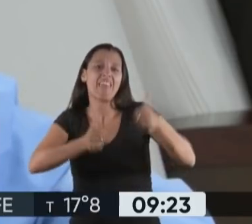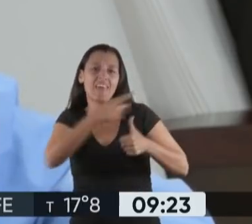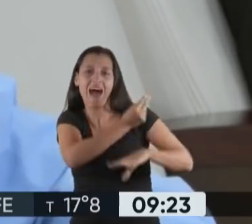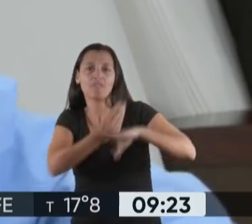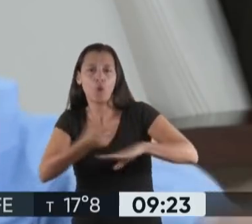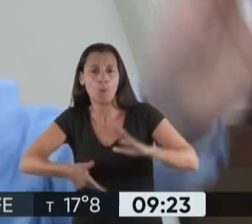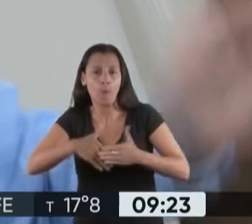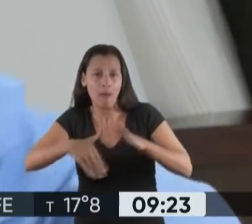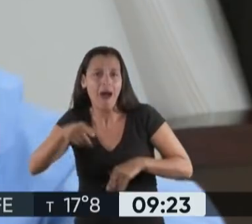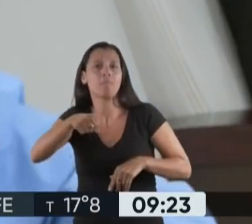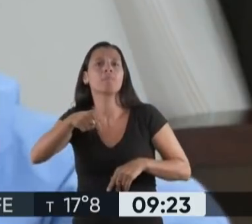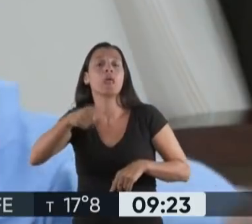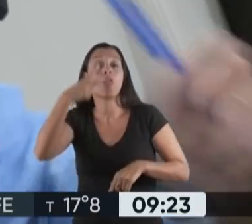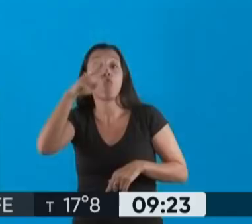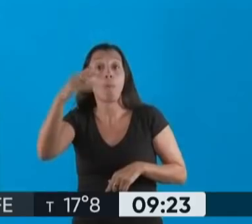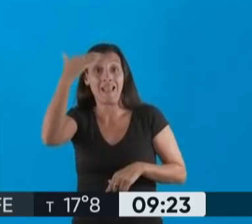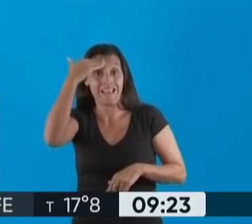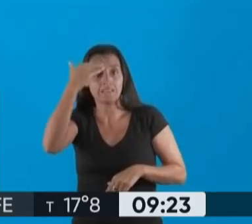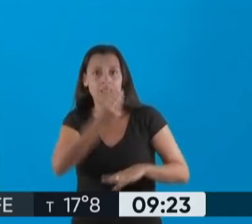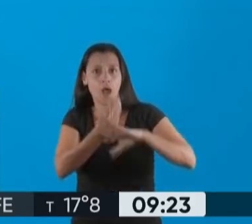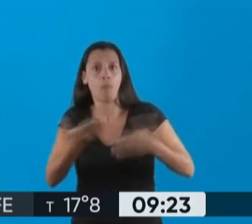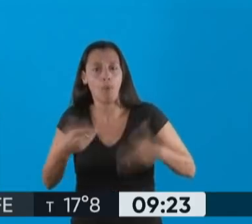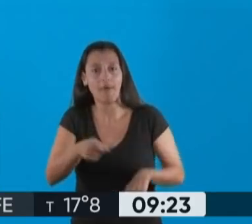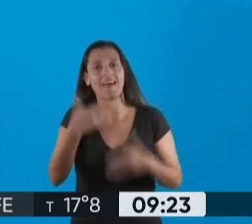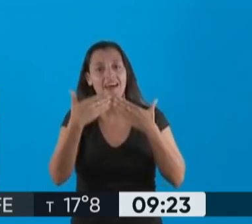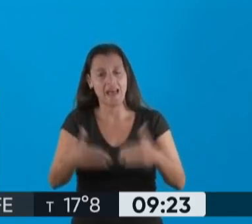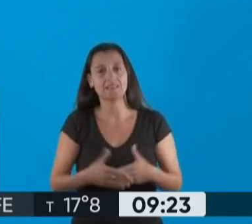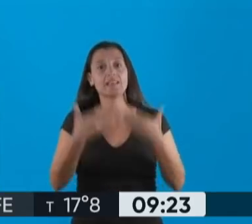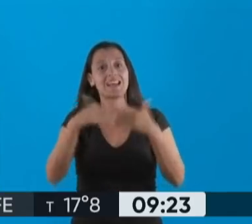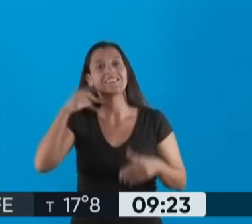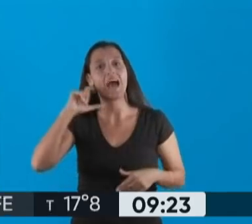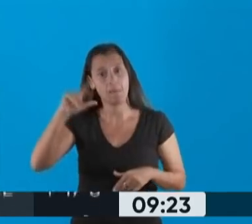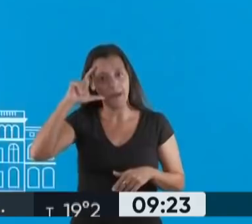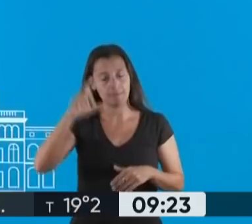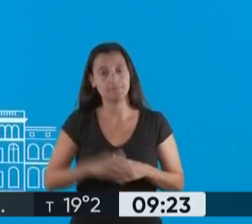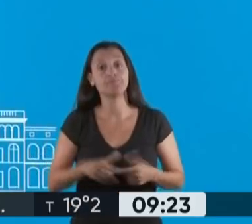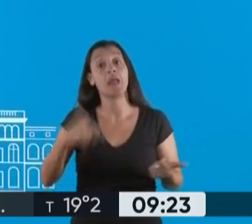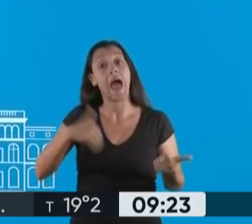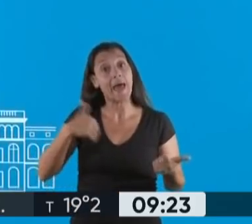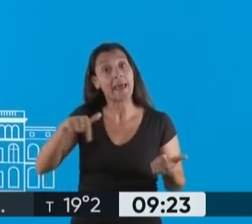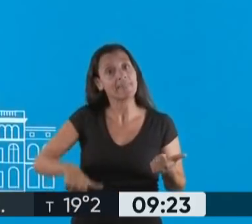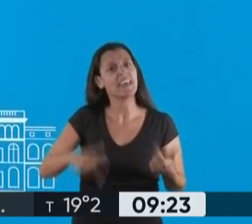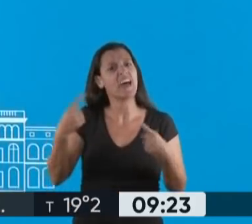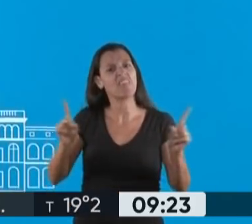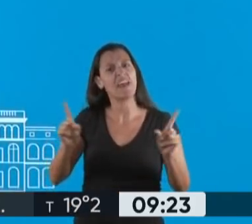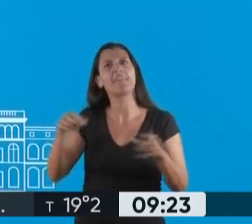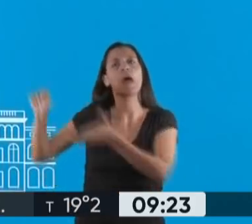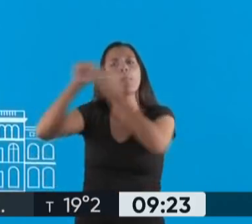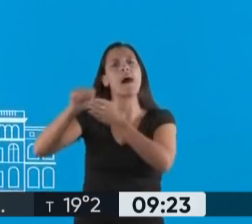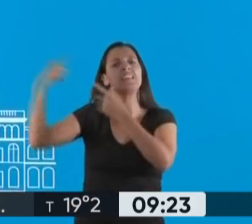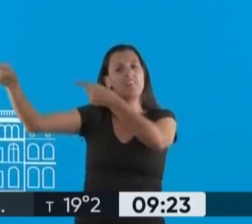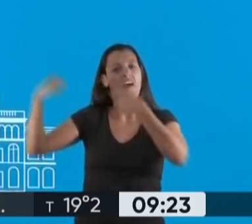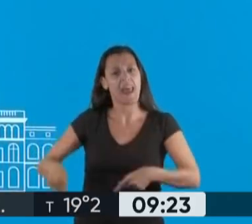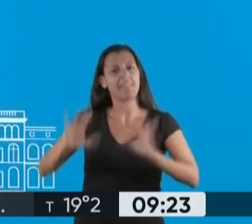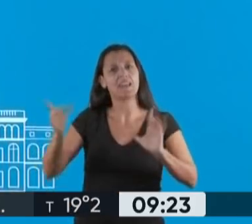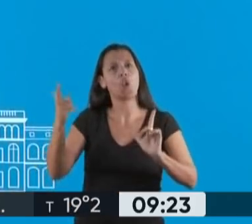ocupar ese lugar vacante desde el 2015. Gracias. Gracias, Jaime. Argentina, a diferencia de otros países, no mantiene